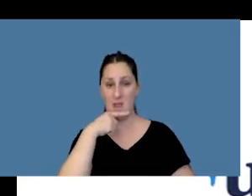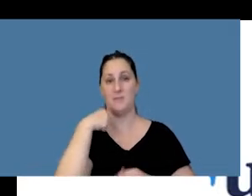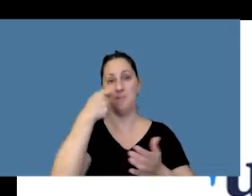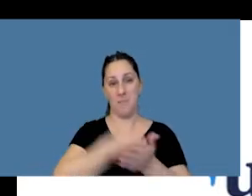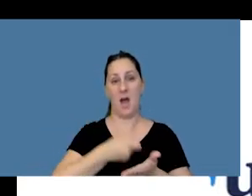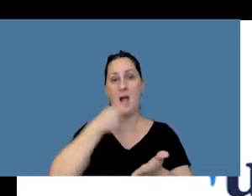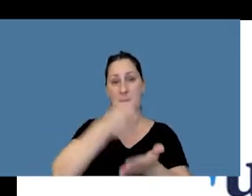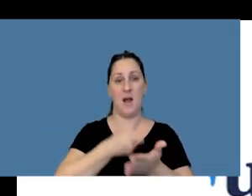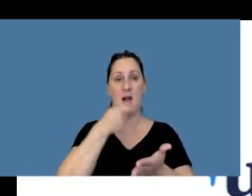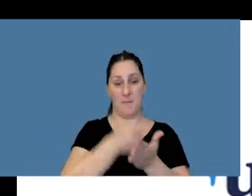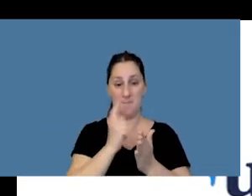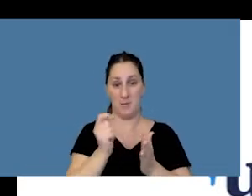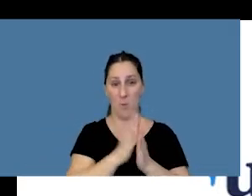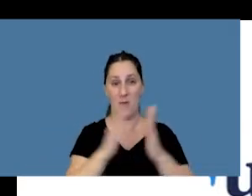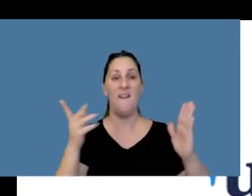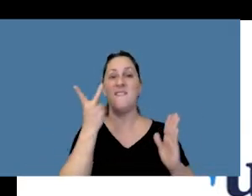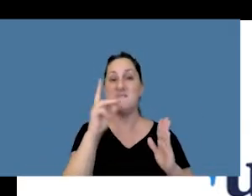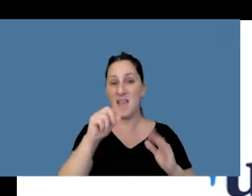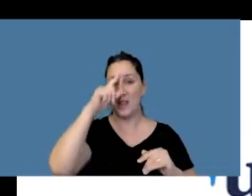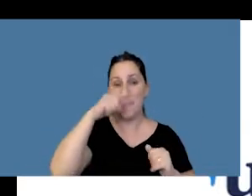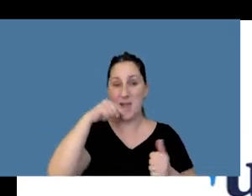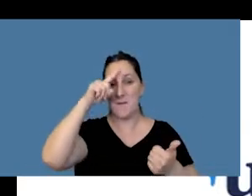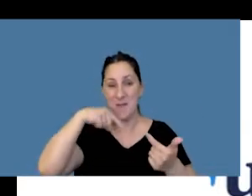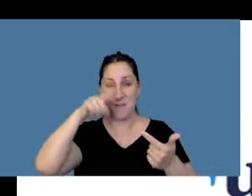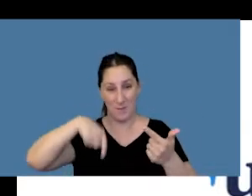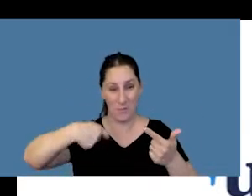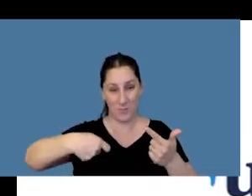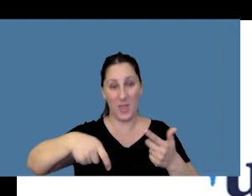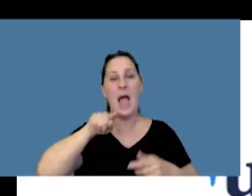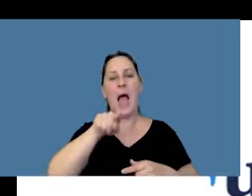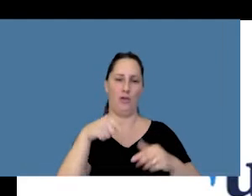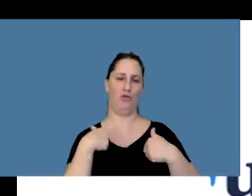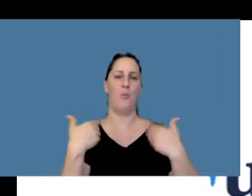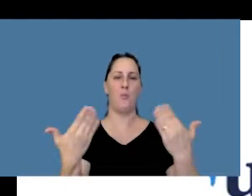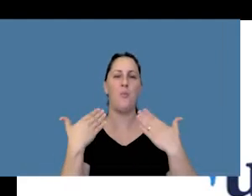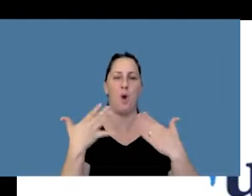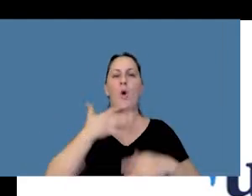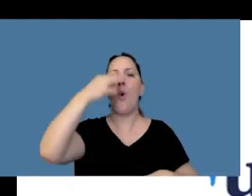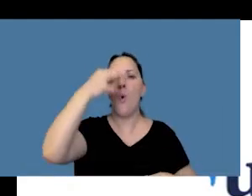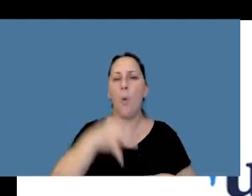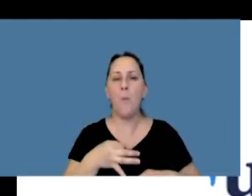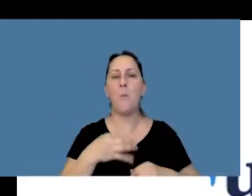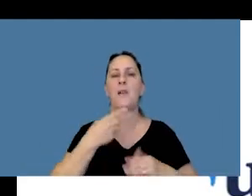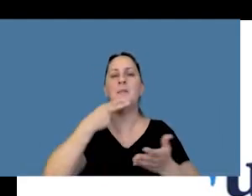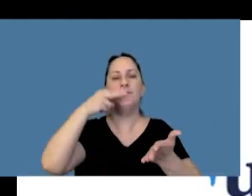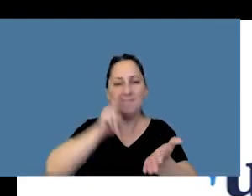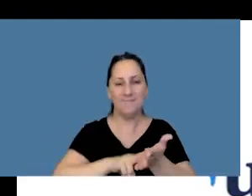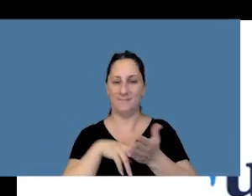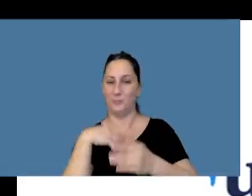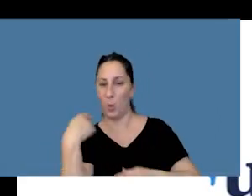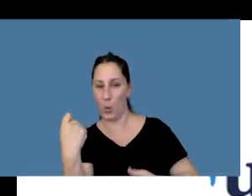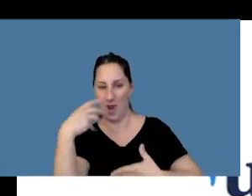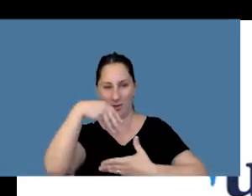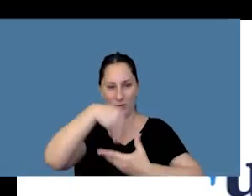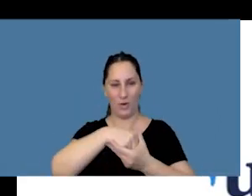mes corriente, el 20 de cada mes, voy a tener esa posibilidad del cumplimiento tributario y previsional, y